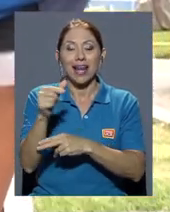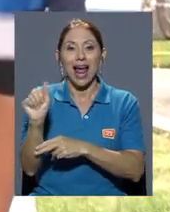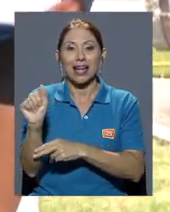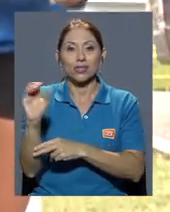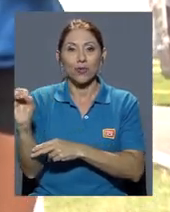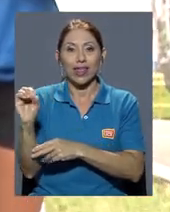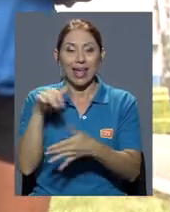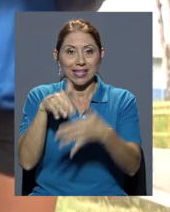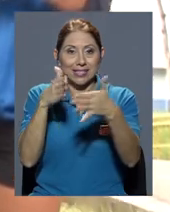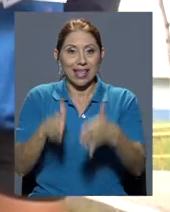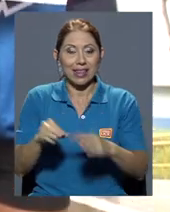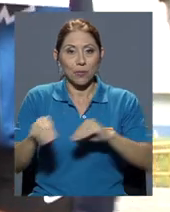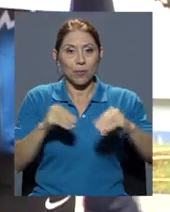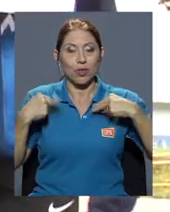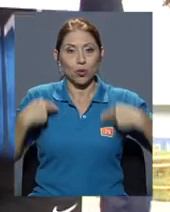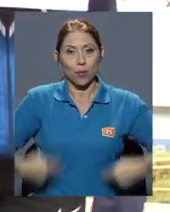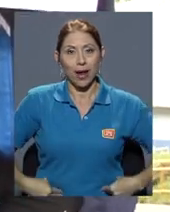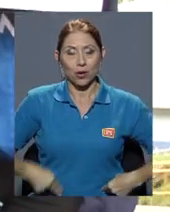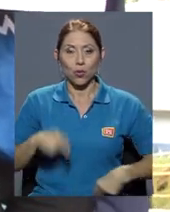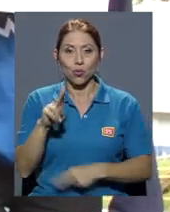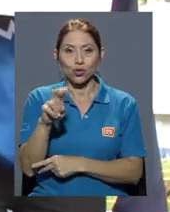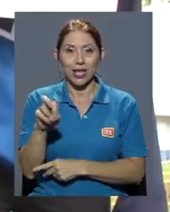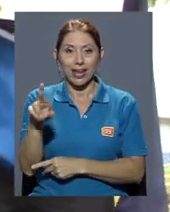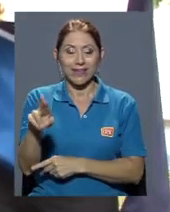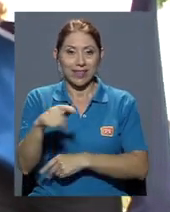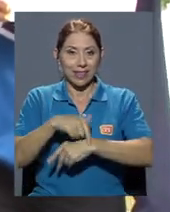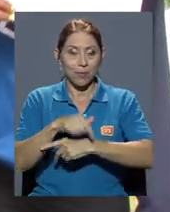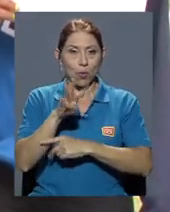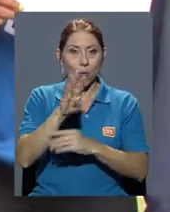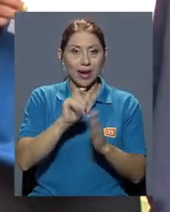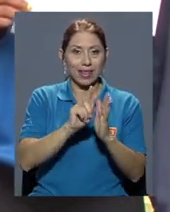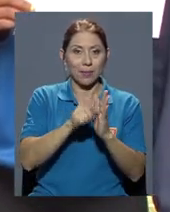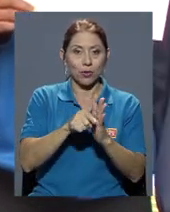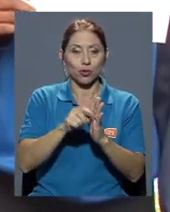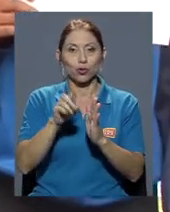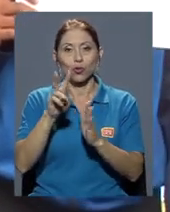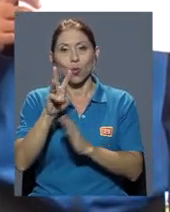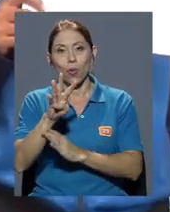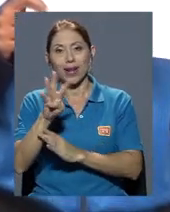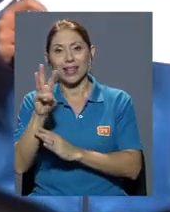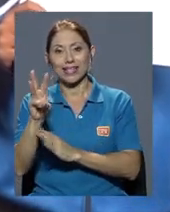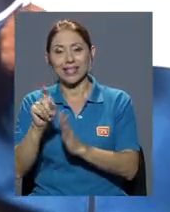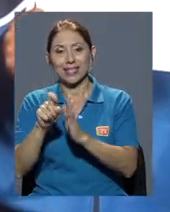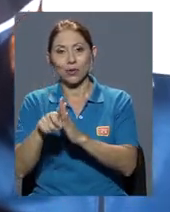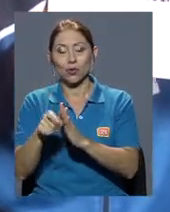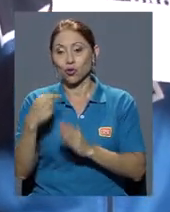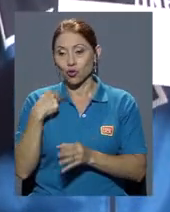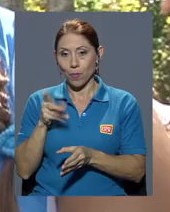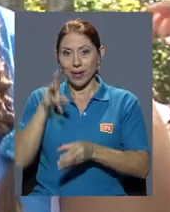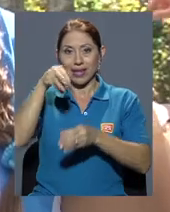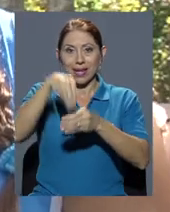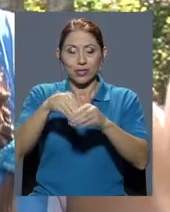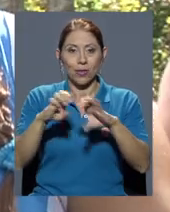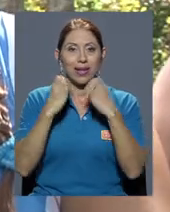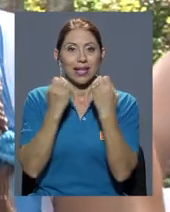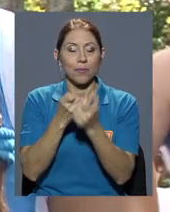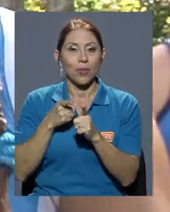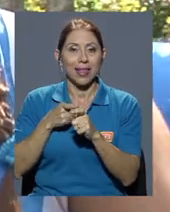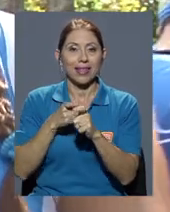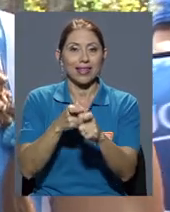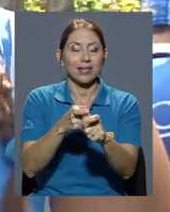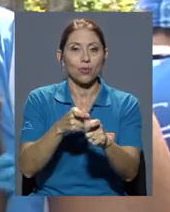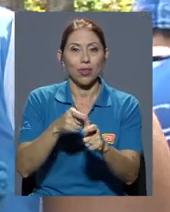Humano de la UCR, con un tiempo de 40 minutos 46 segundos. Pertenezco al equipo de atletismo de la U,